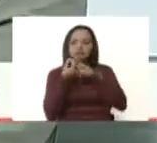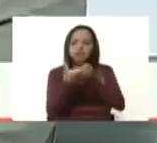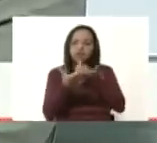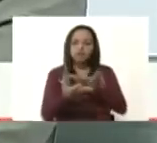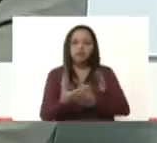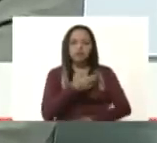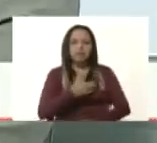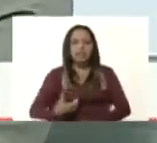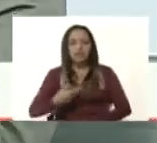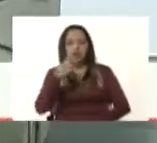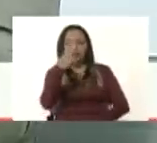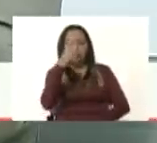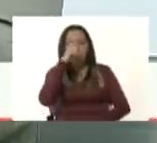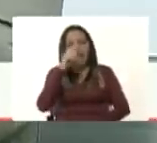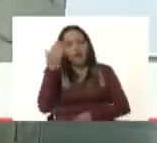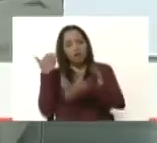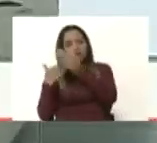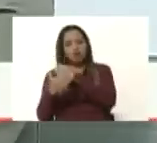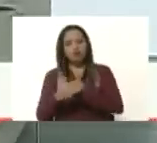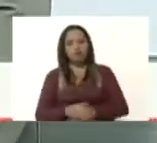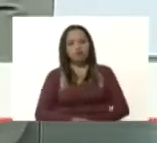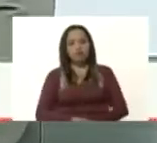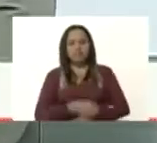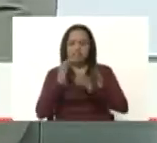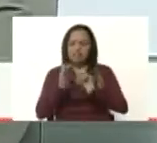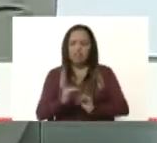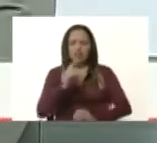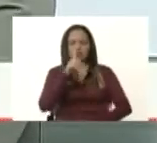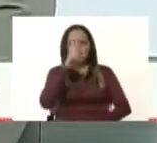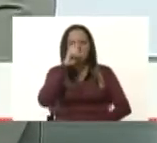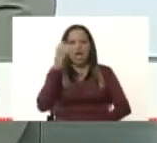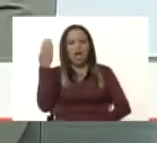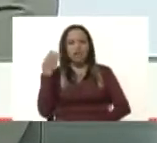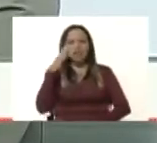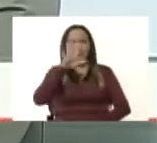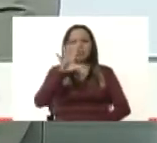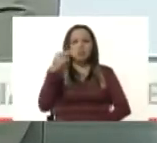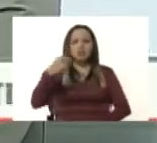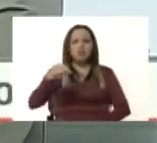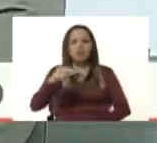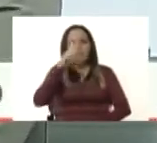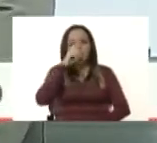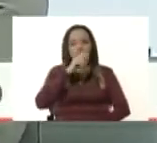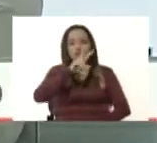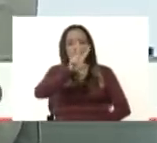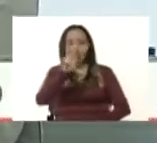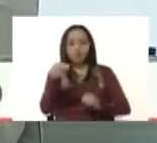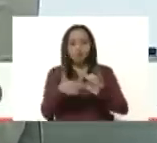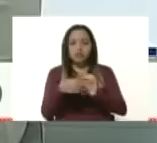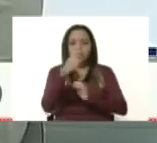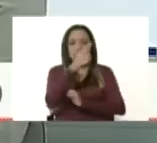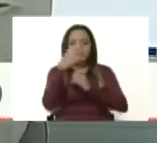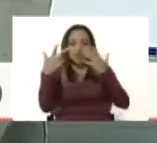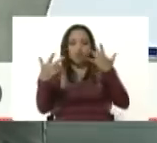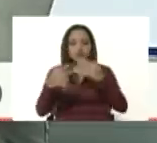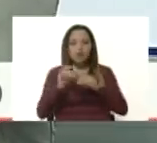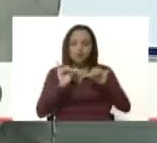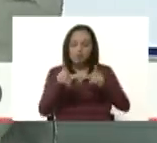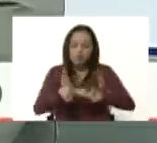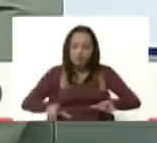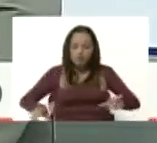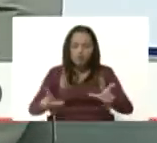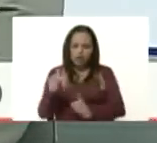desde hace un año. Exactamente hace un año, el 5 de noviembre del 2018, en estas mismas instalaciones, cuando usted